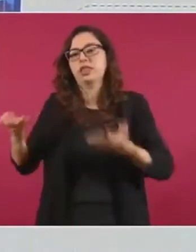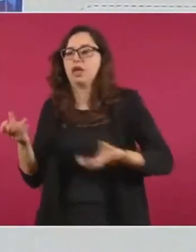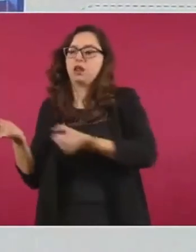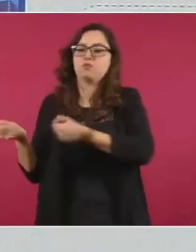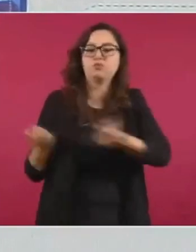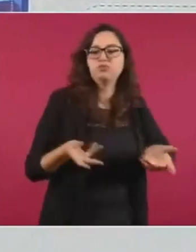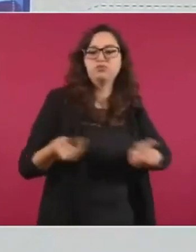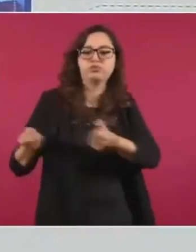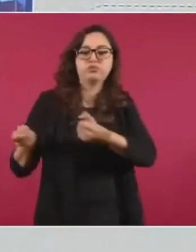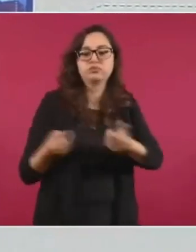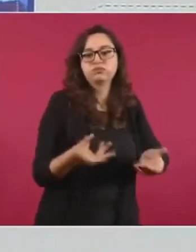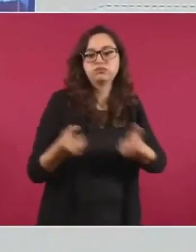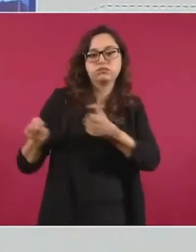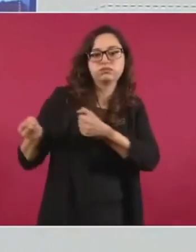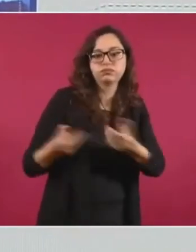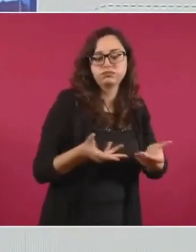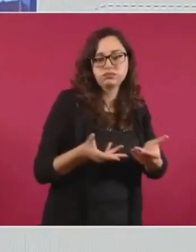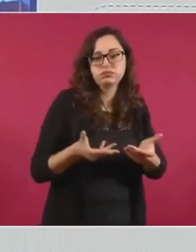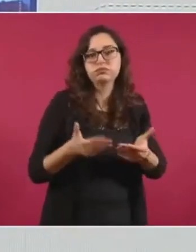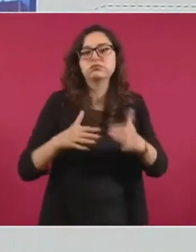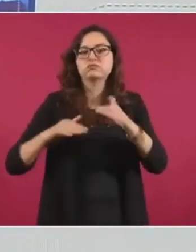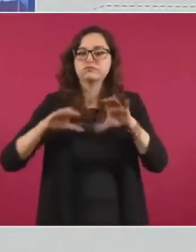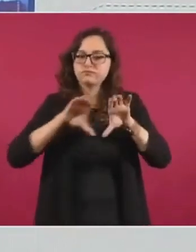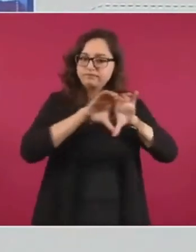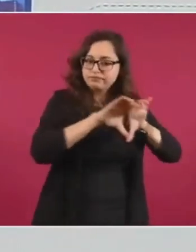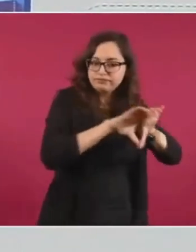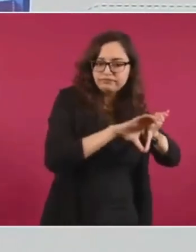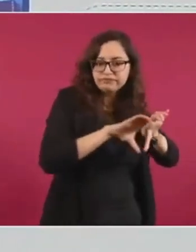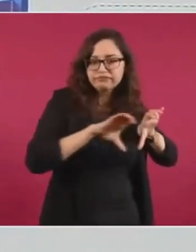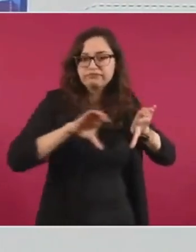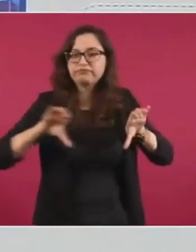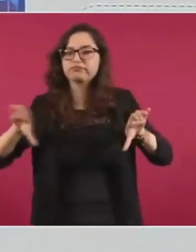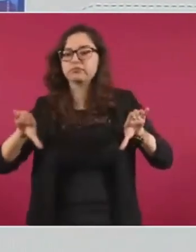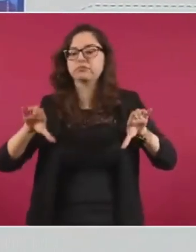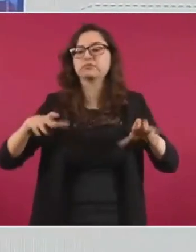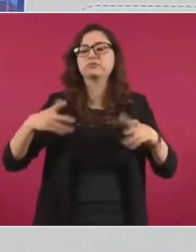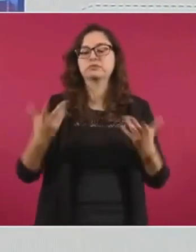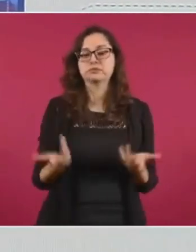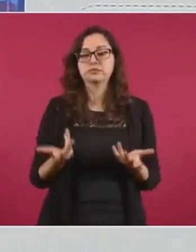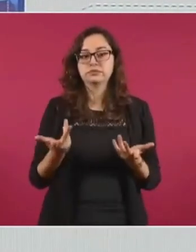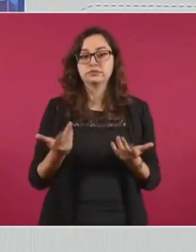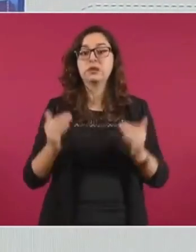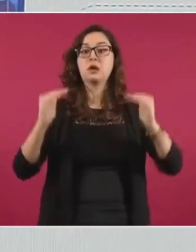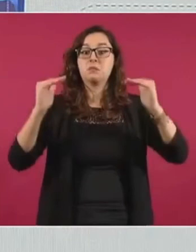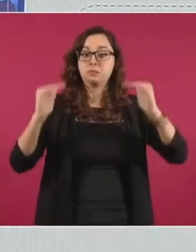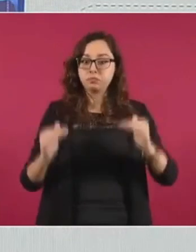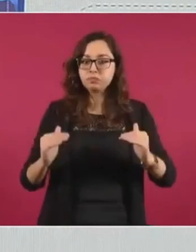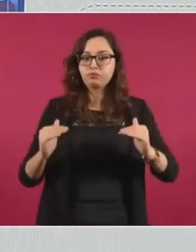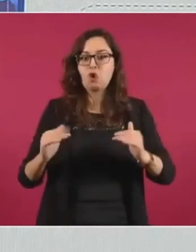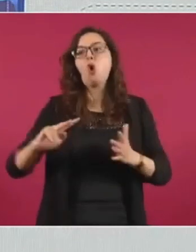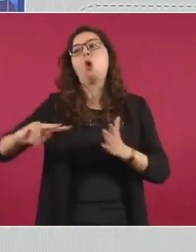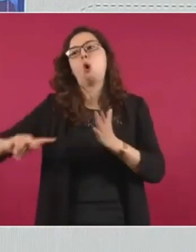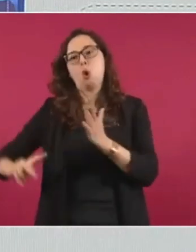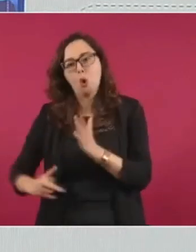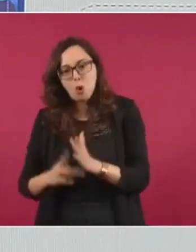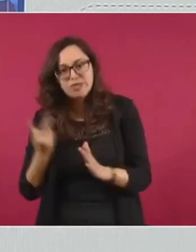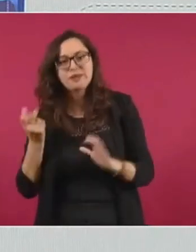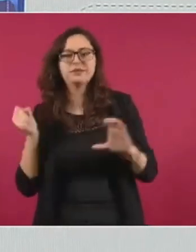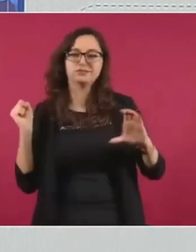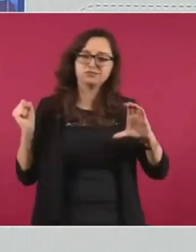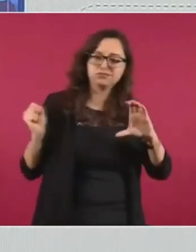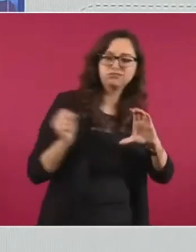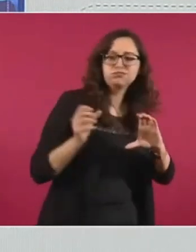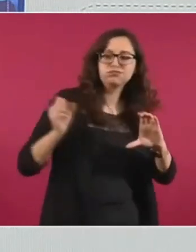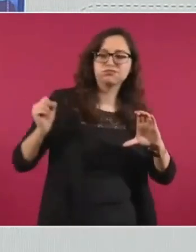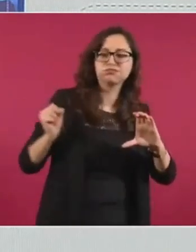y después va a haber una excavación y el relleno permanente. Si hay un hundimiento adicional, pues en algunos años tiene que